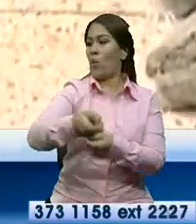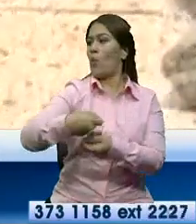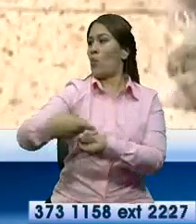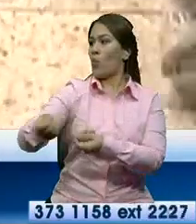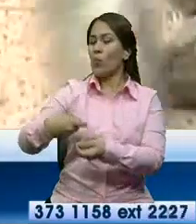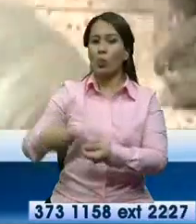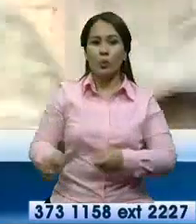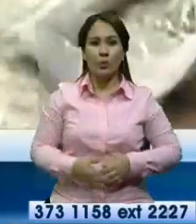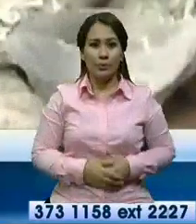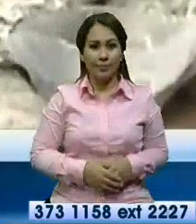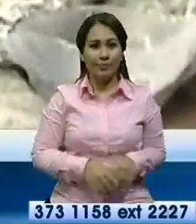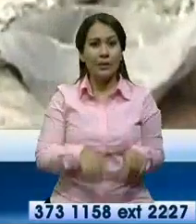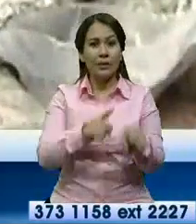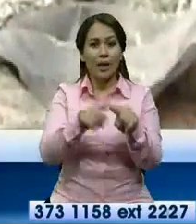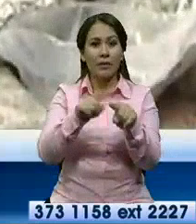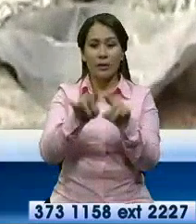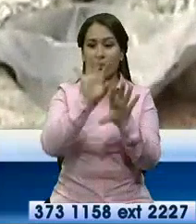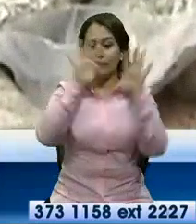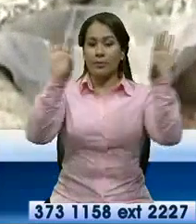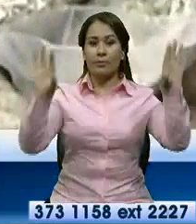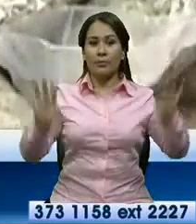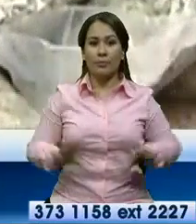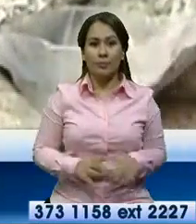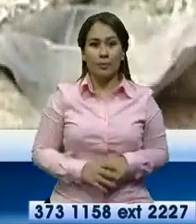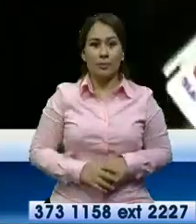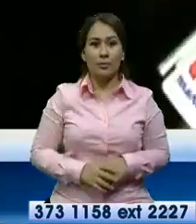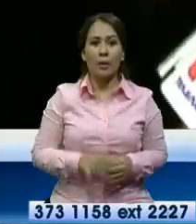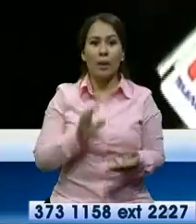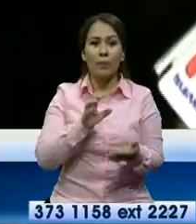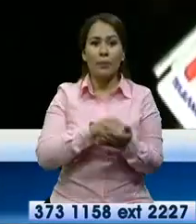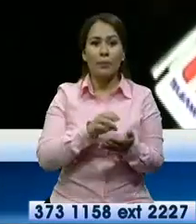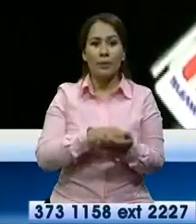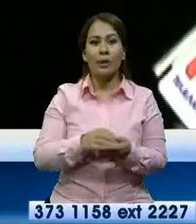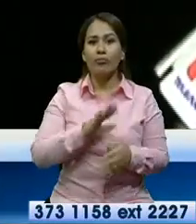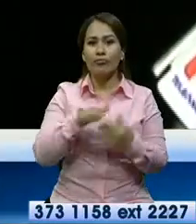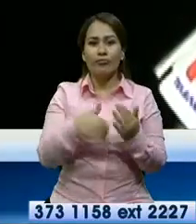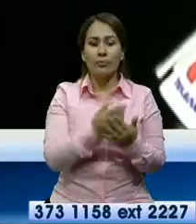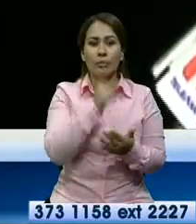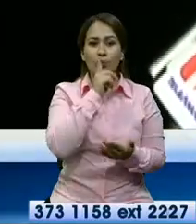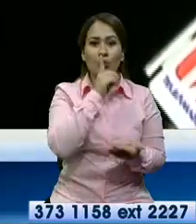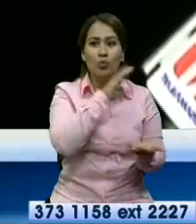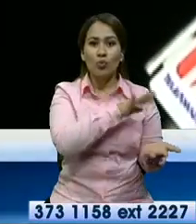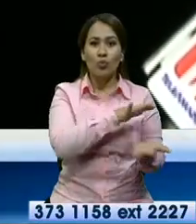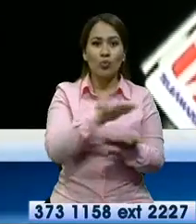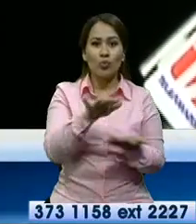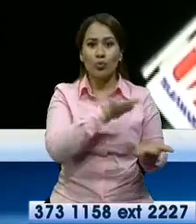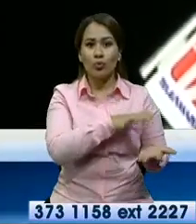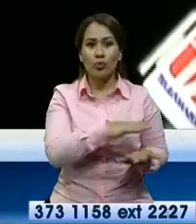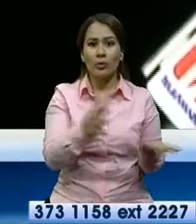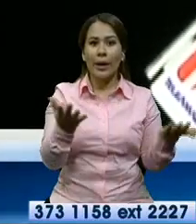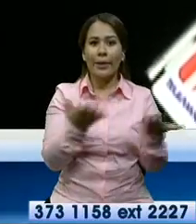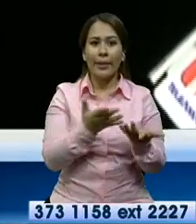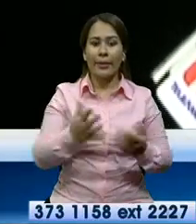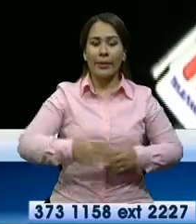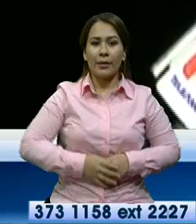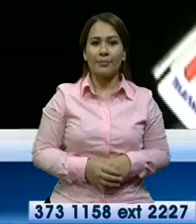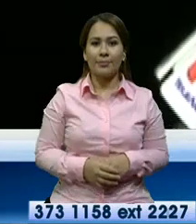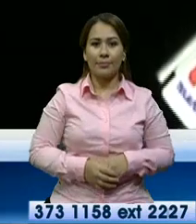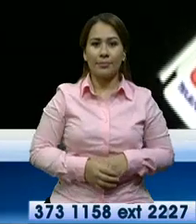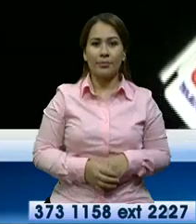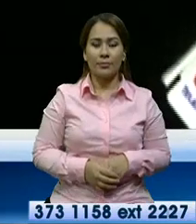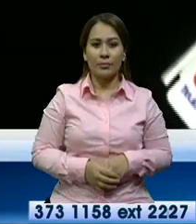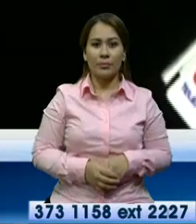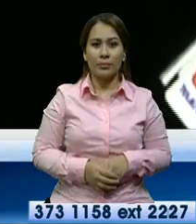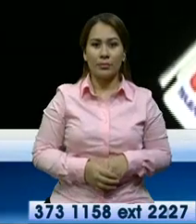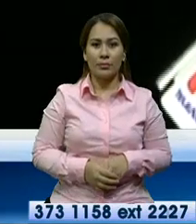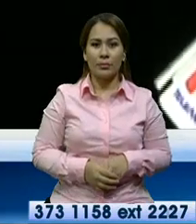para la entrega en varios puntos de la capital y provincia. Todo este cargamento venía procedente